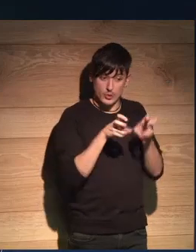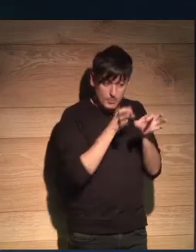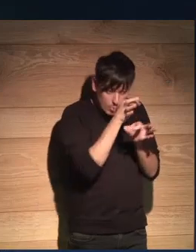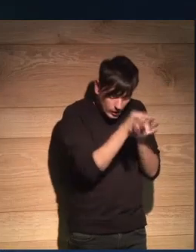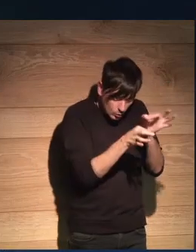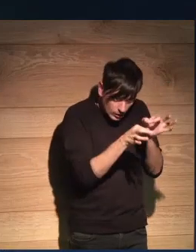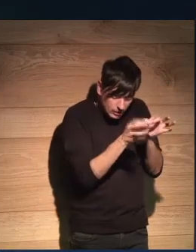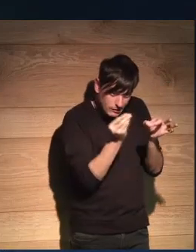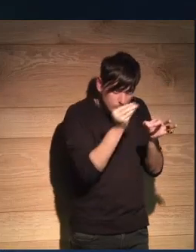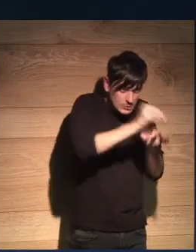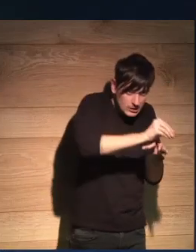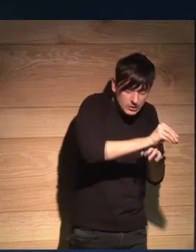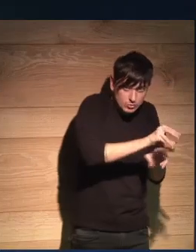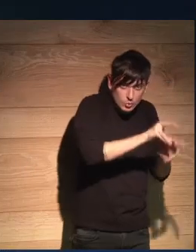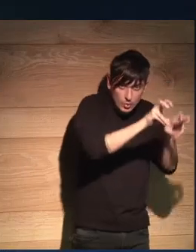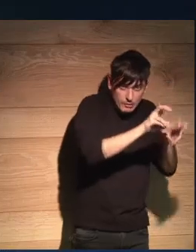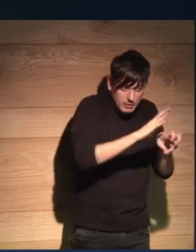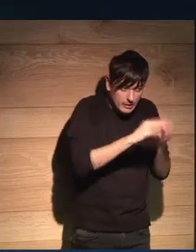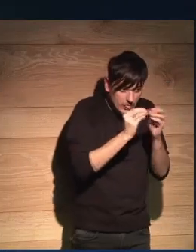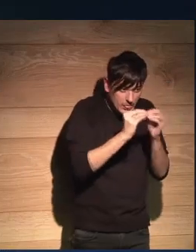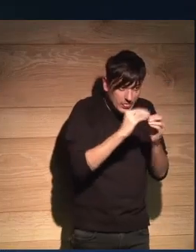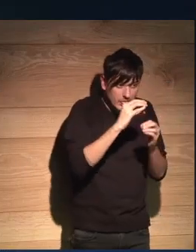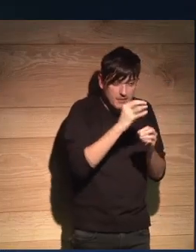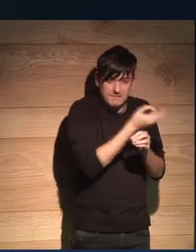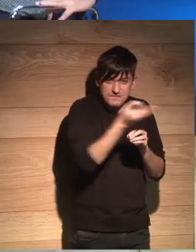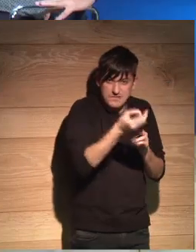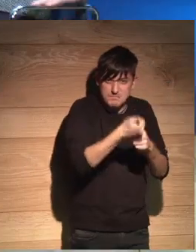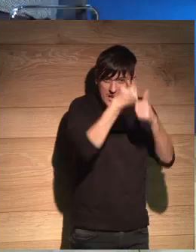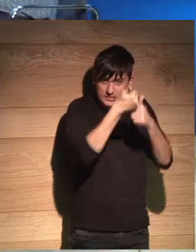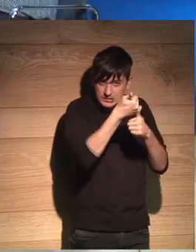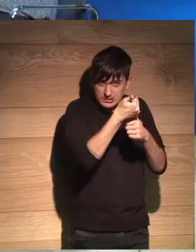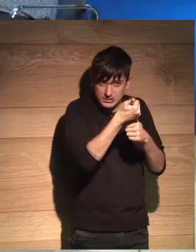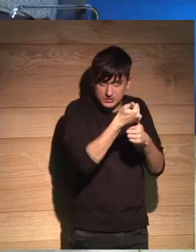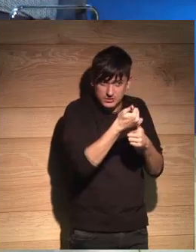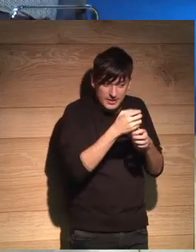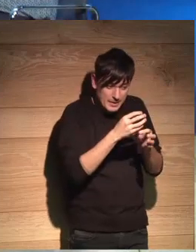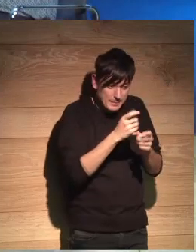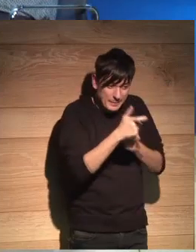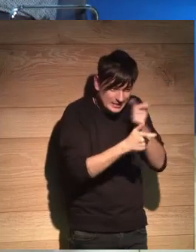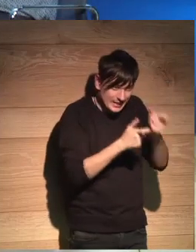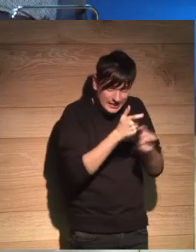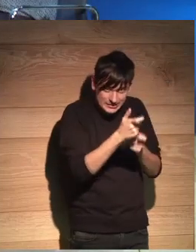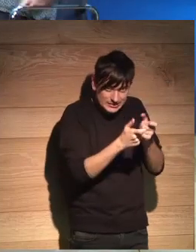que le estábamos añadiendo para hacer el citronelal más efectivo, le estábamos dando de comer a las bacterias.